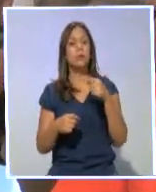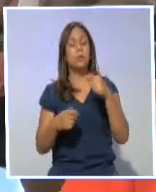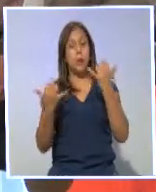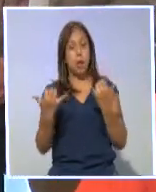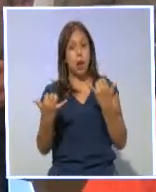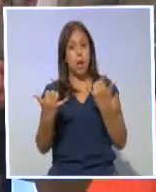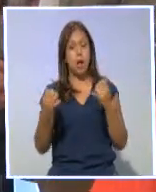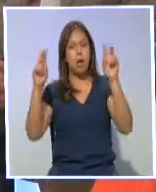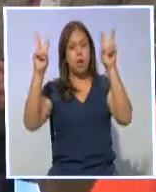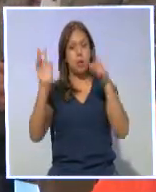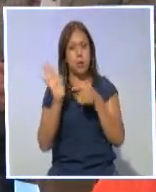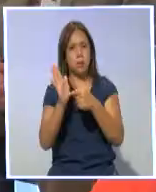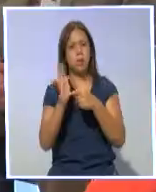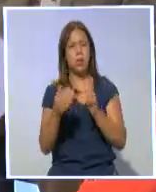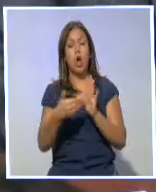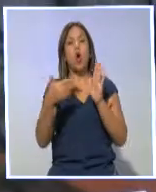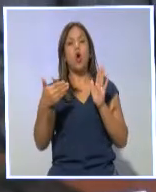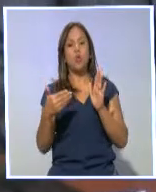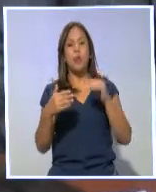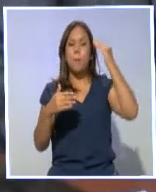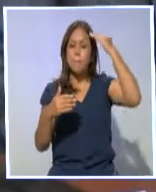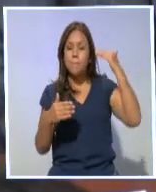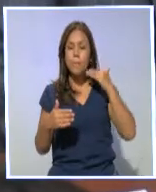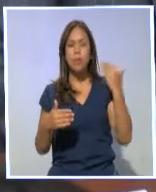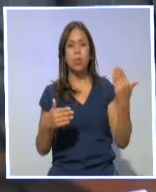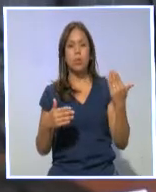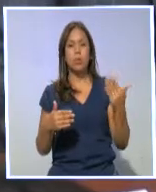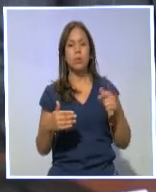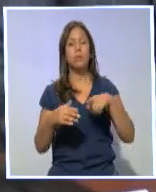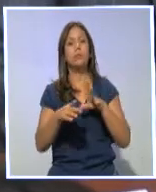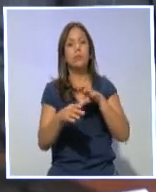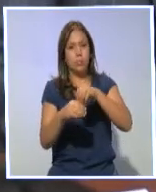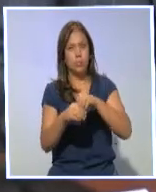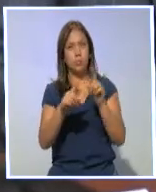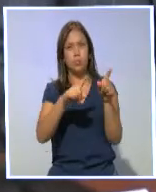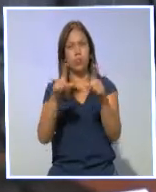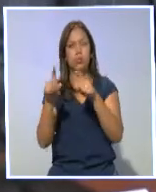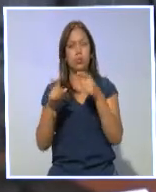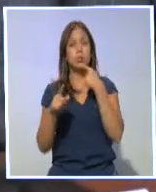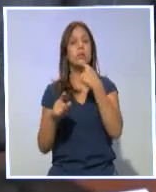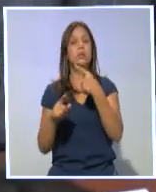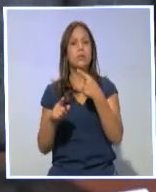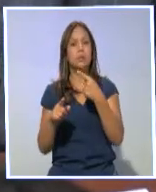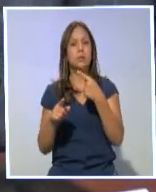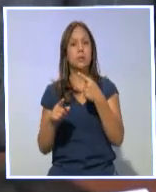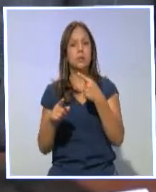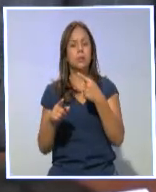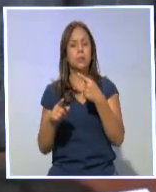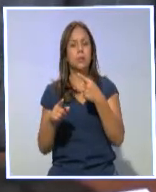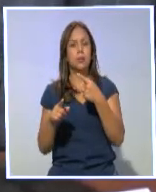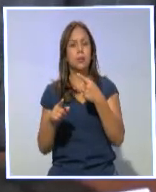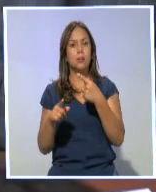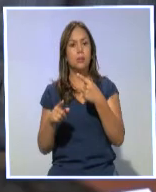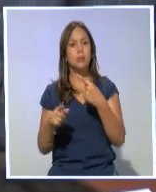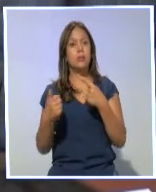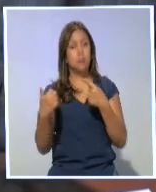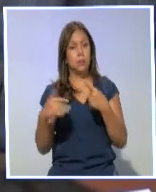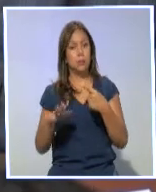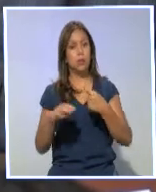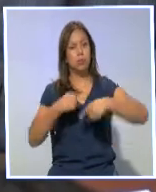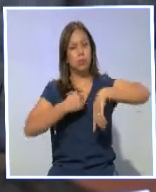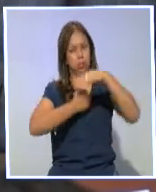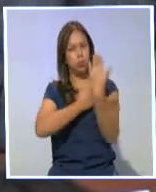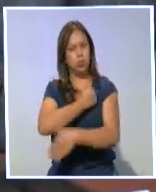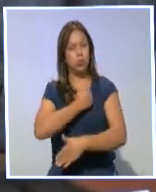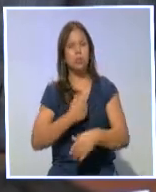delitos en contra de los menores de edad. En incluir dentro de la consulta popular el hecho de que los delitos que